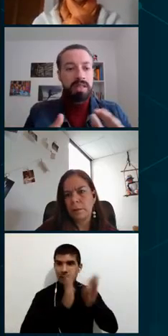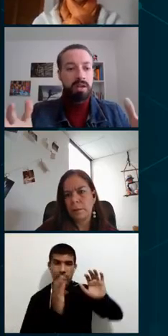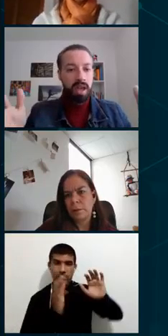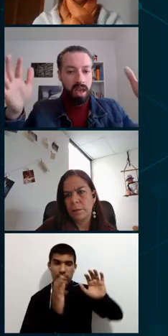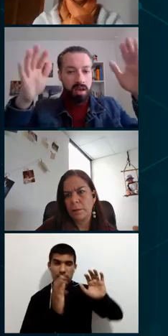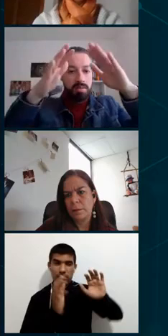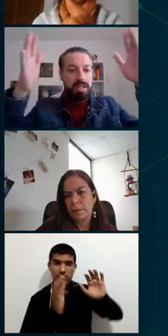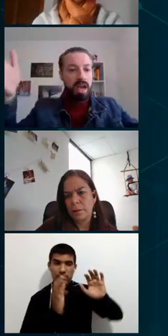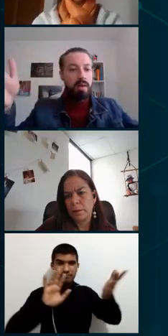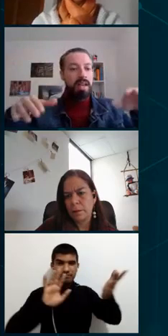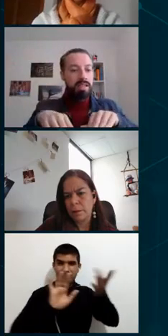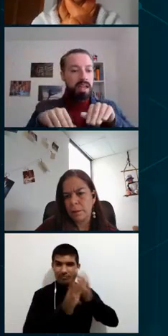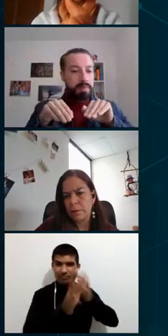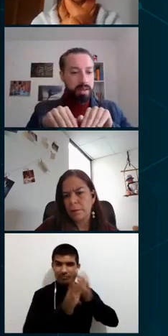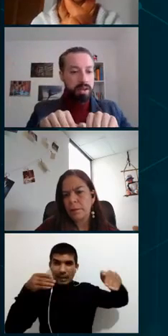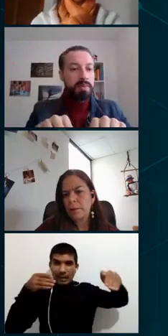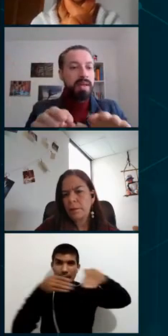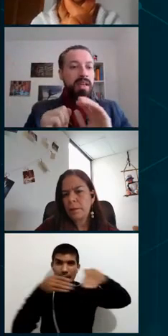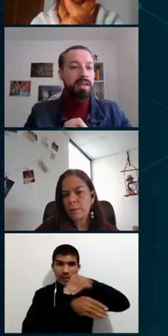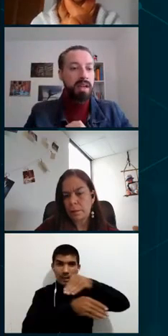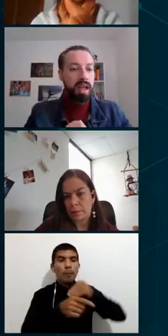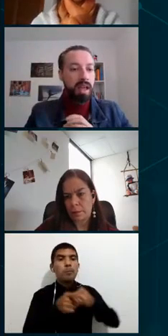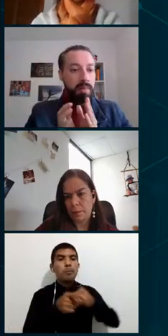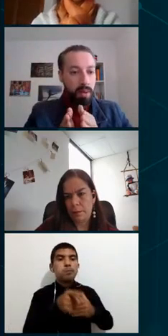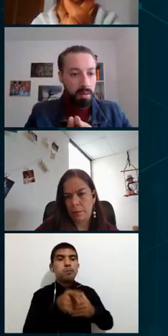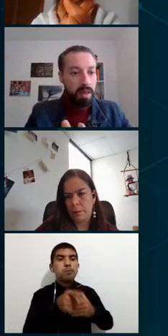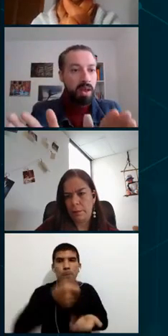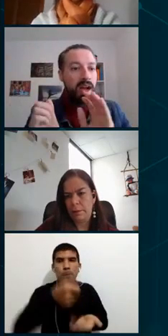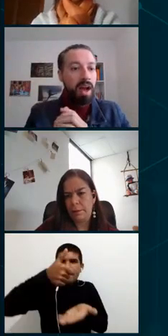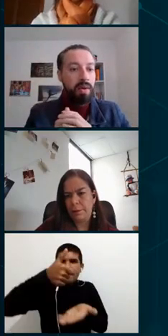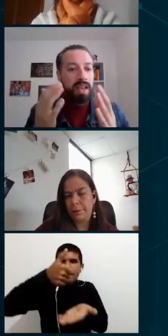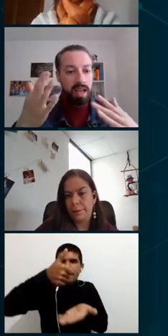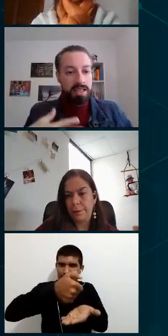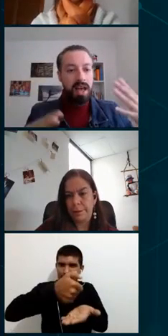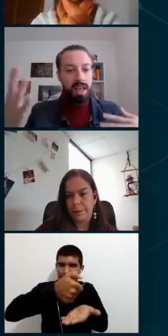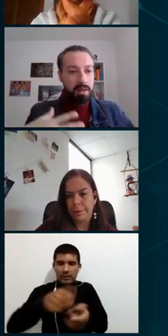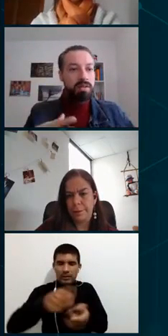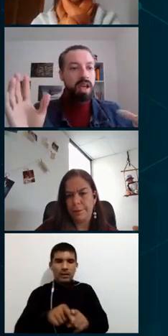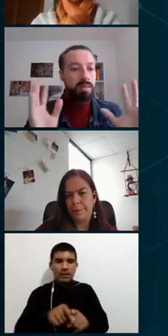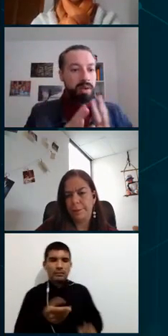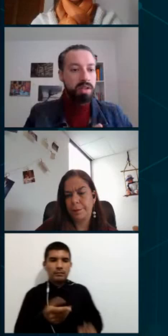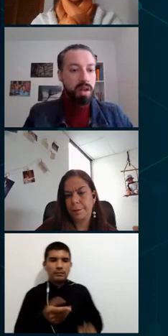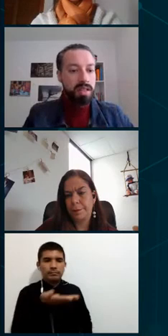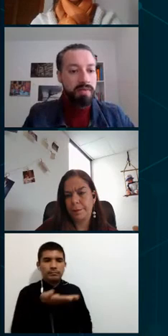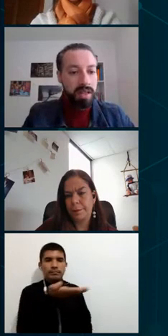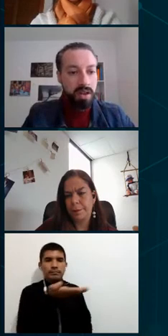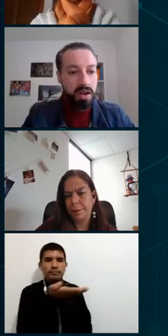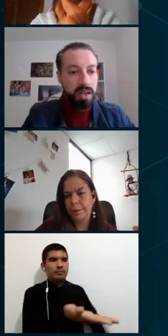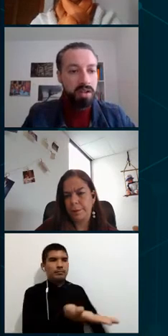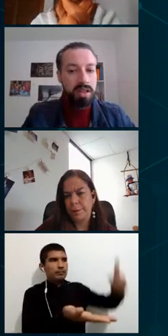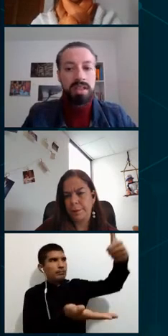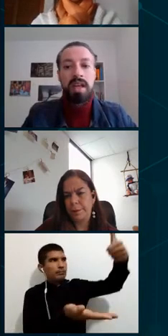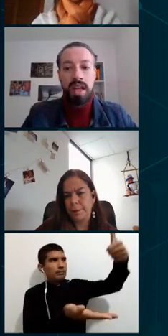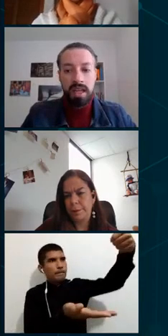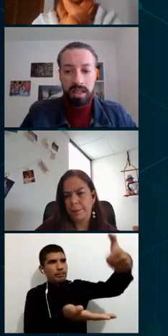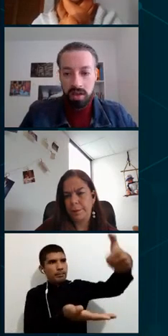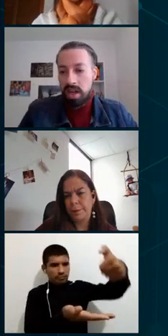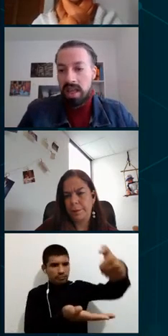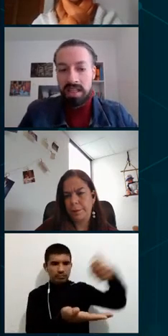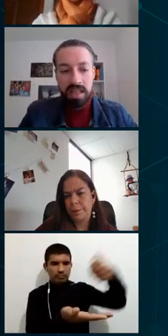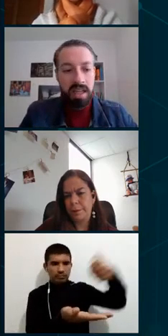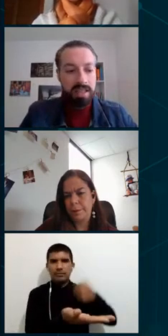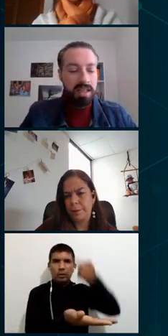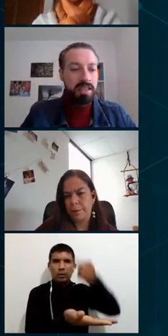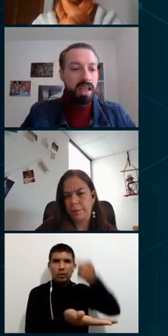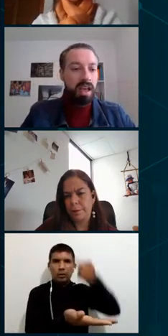sitios hemos visto que hay como unas cabinas y las personas pasan por el medio de la cabina y ya digamos que hay un proceso de desinfección. Entonces, sí